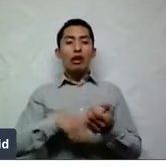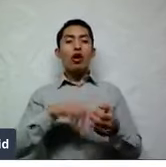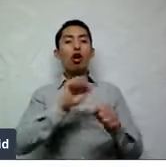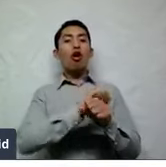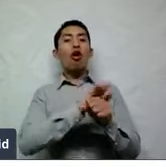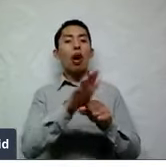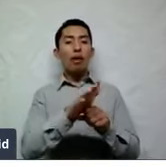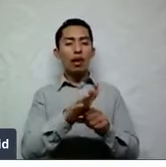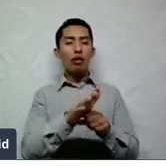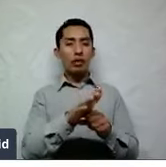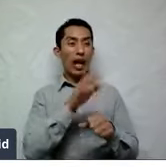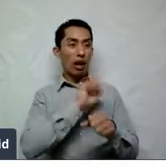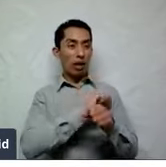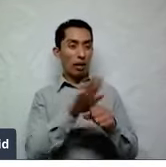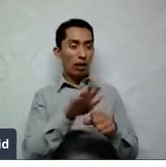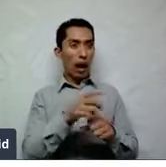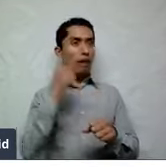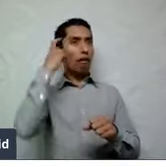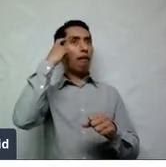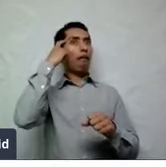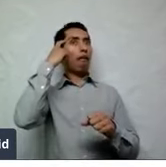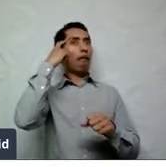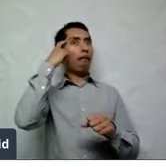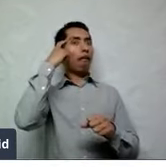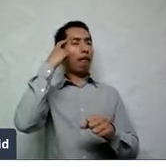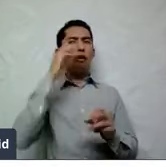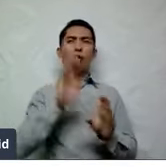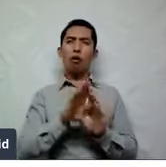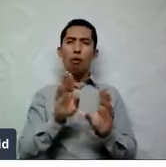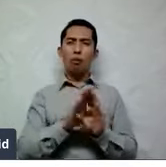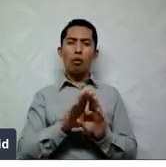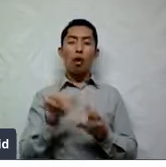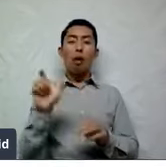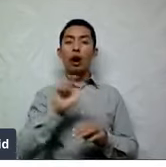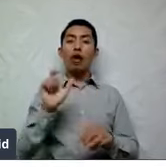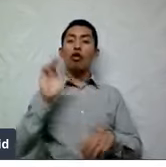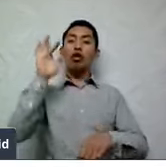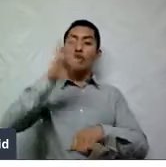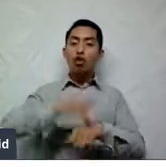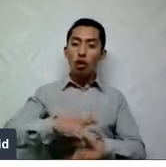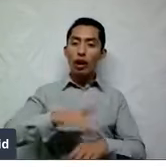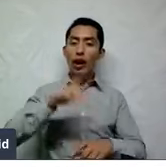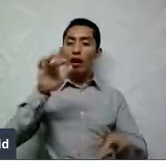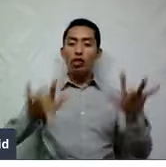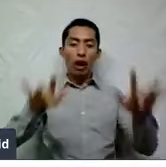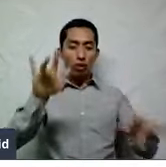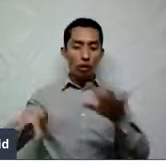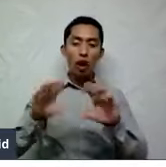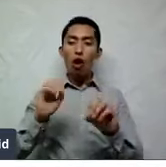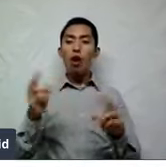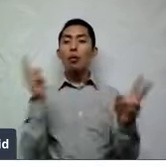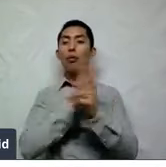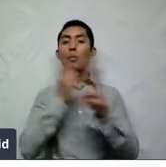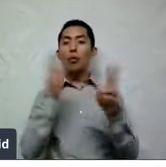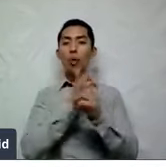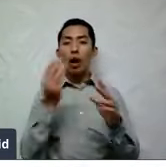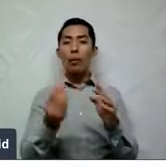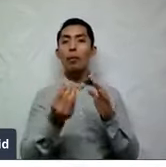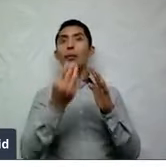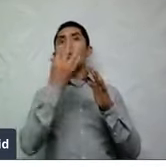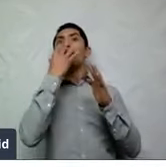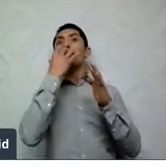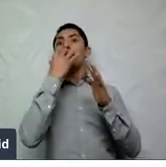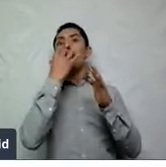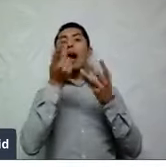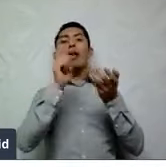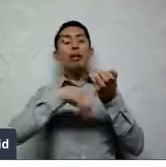hizo recapacitar que todo lo que tocamos, que todo lo que respiramos, va lleno de bichos,